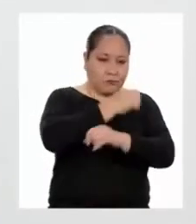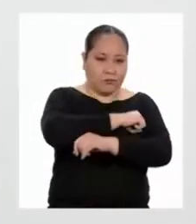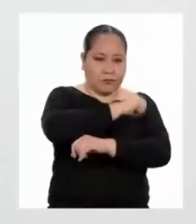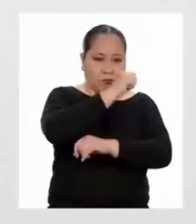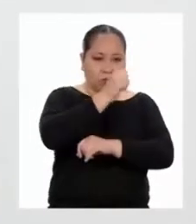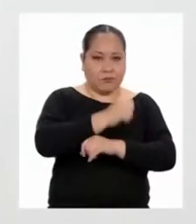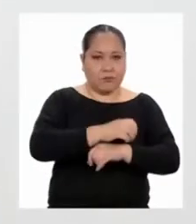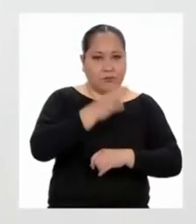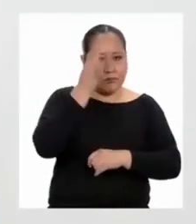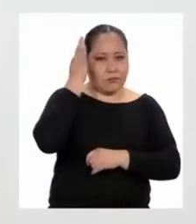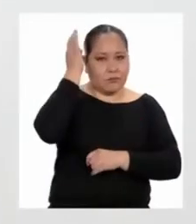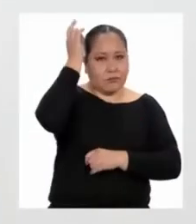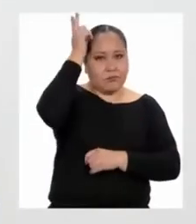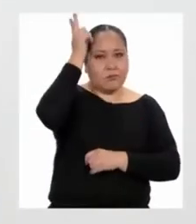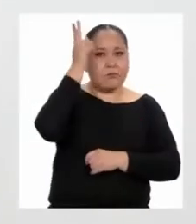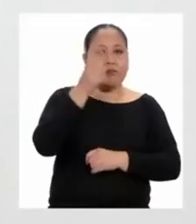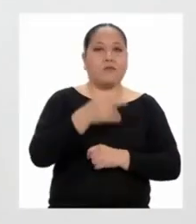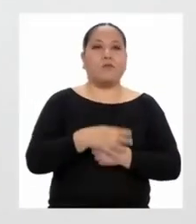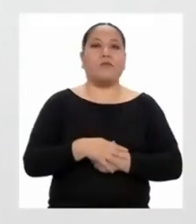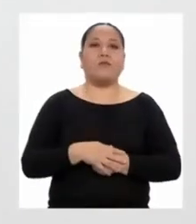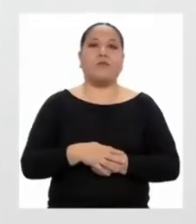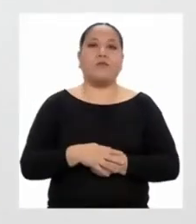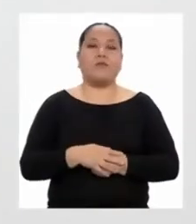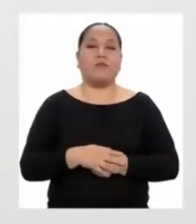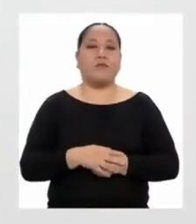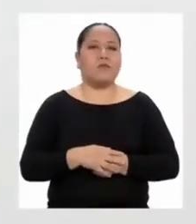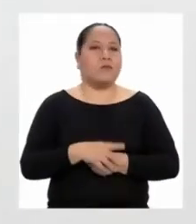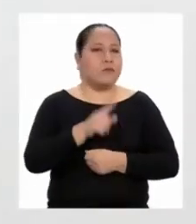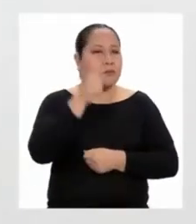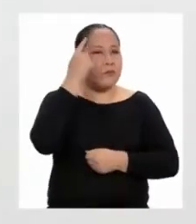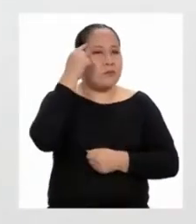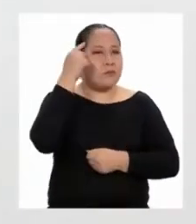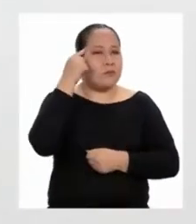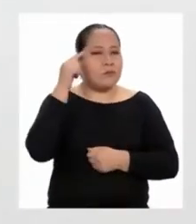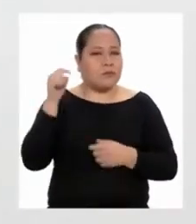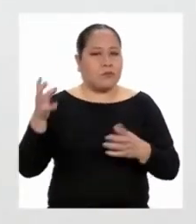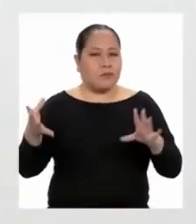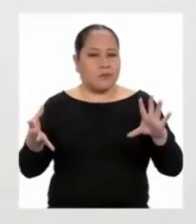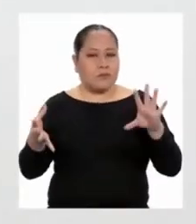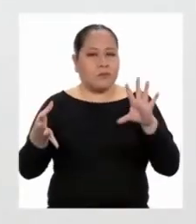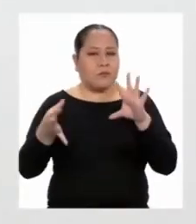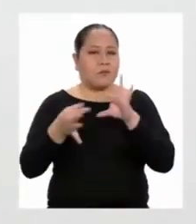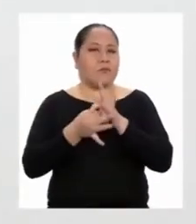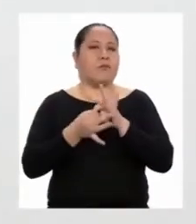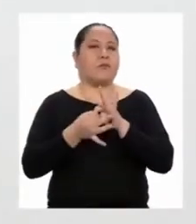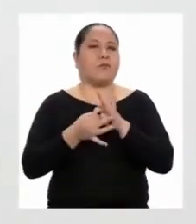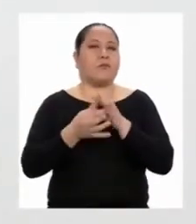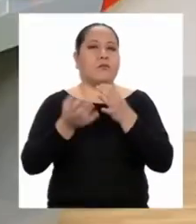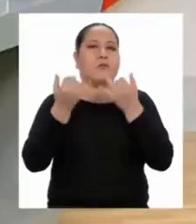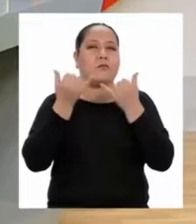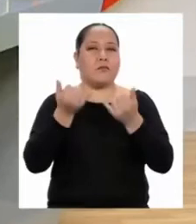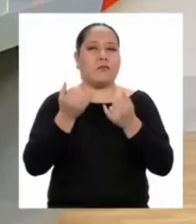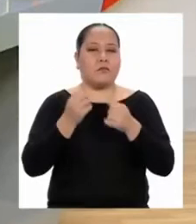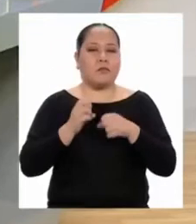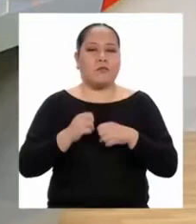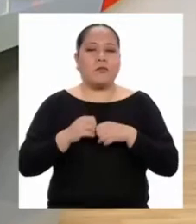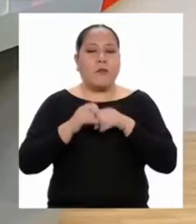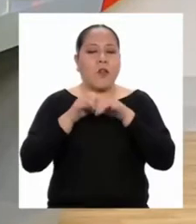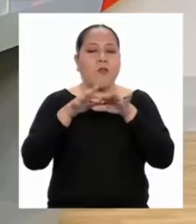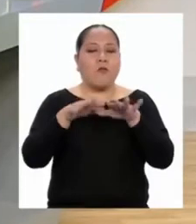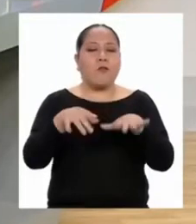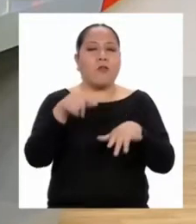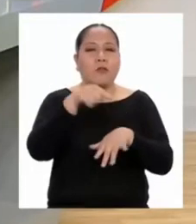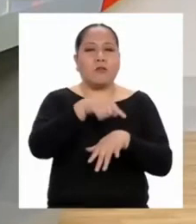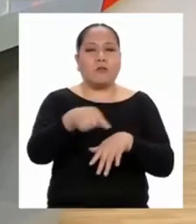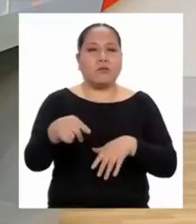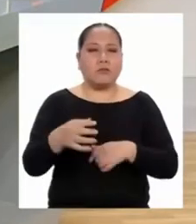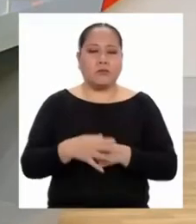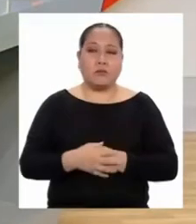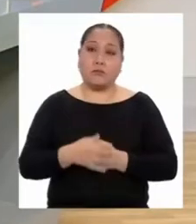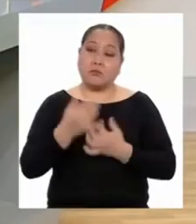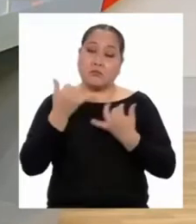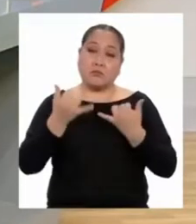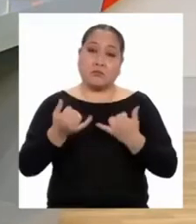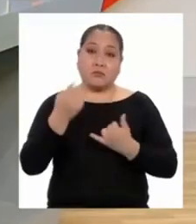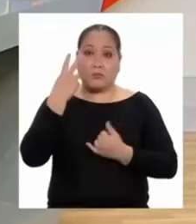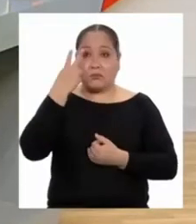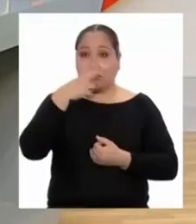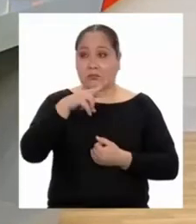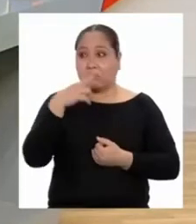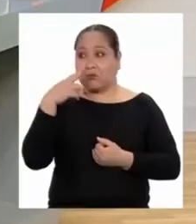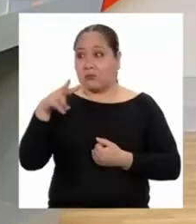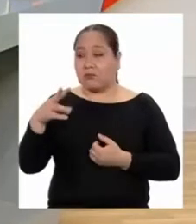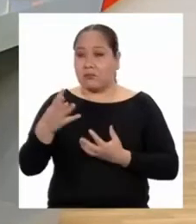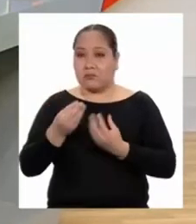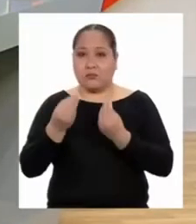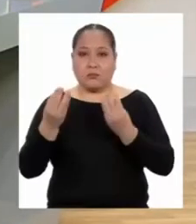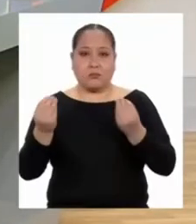incas. ¿Y cómo crees que esa fusión ha influido en la actualidad? Pues hoy vemos que en